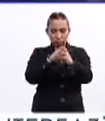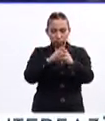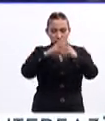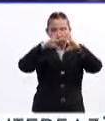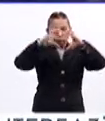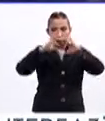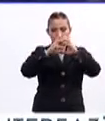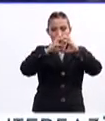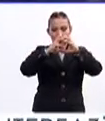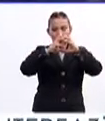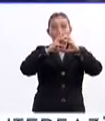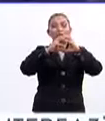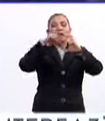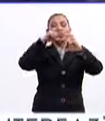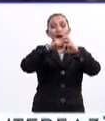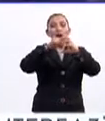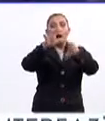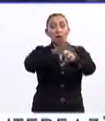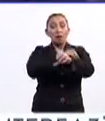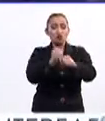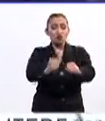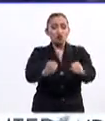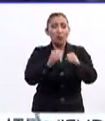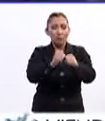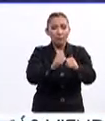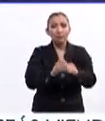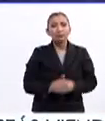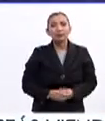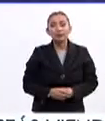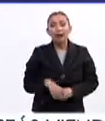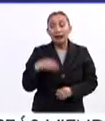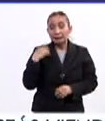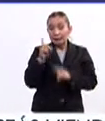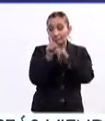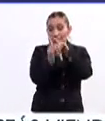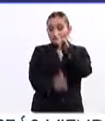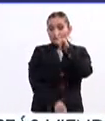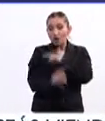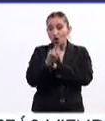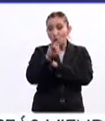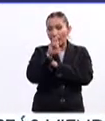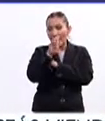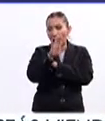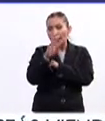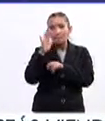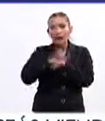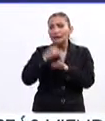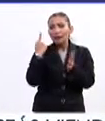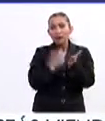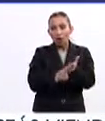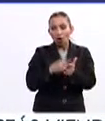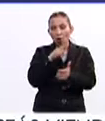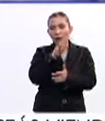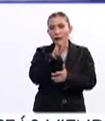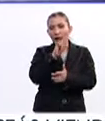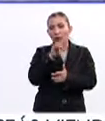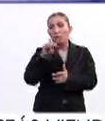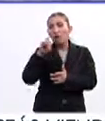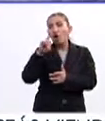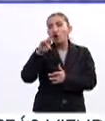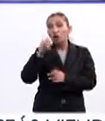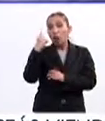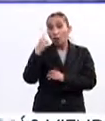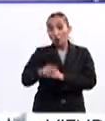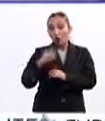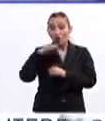un núcleo más grande y liberan gran cantidad de energía. Las armas nucleares están compuestas principalmente por uranio y polonio. Cuando